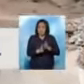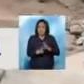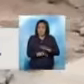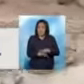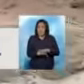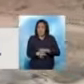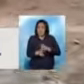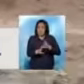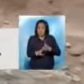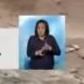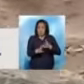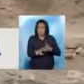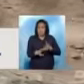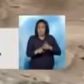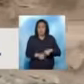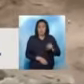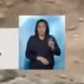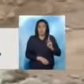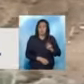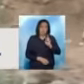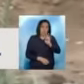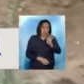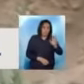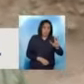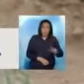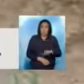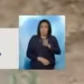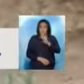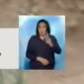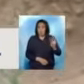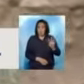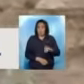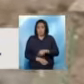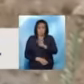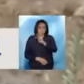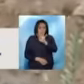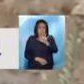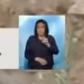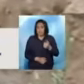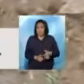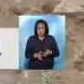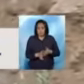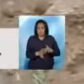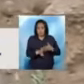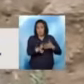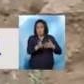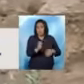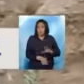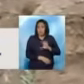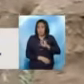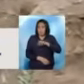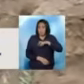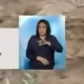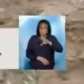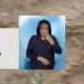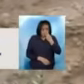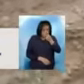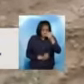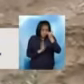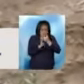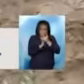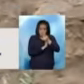tramos, como sucede en los kilómetros 43, 44 y 45 de Cupiche, donde son estas imágenes,